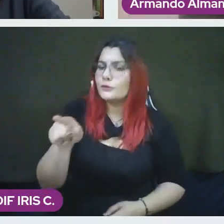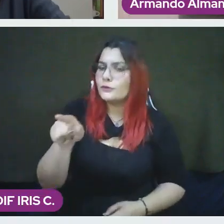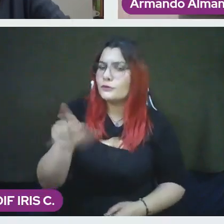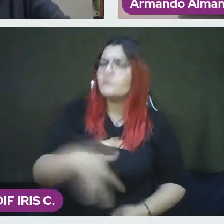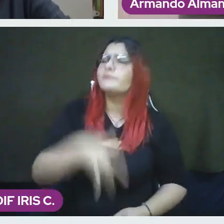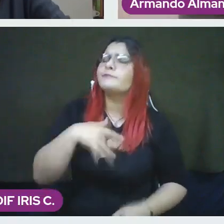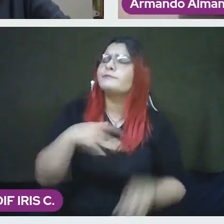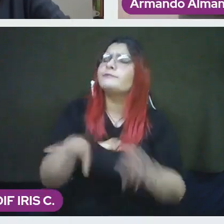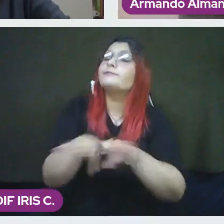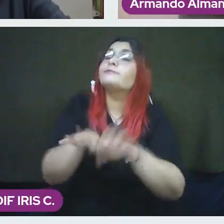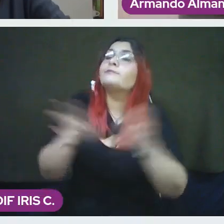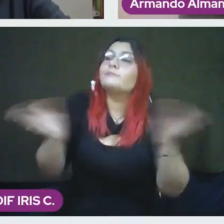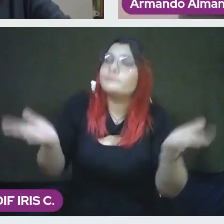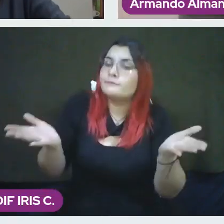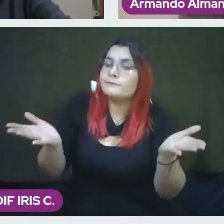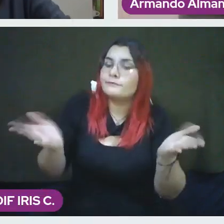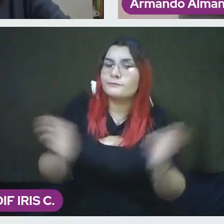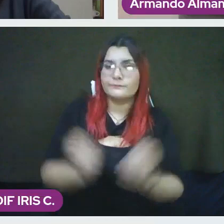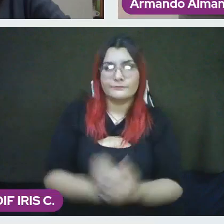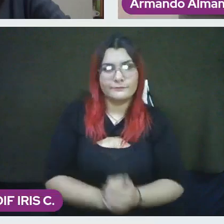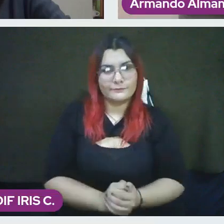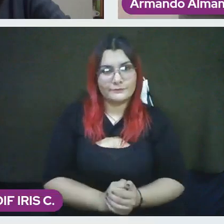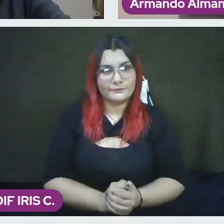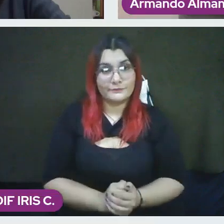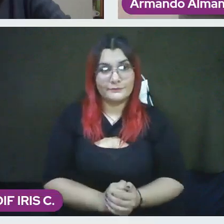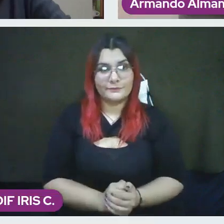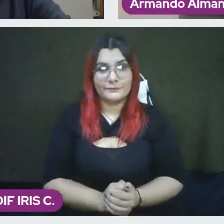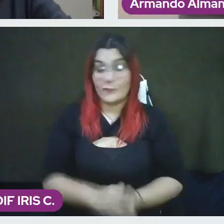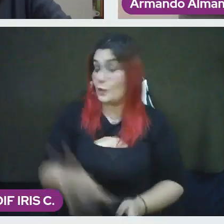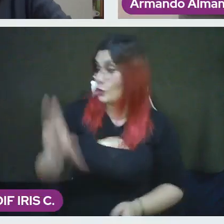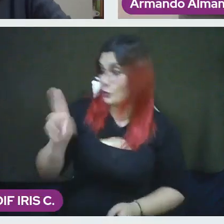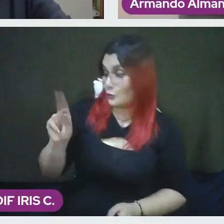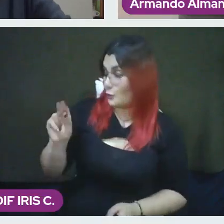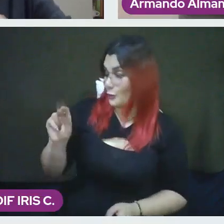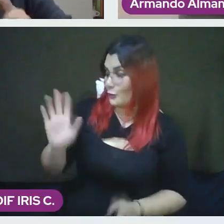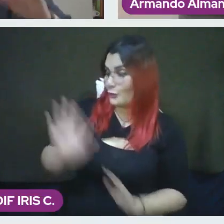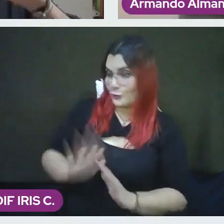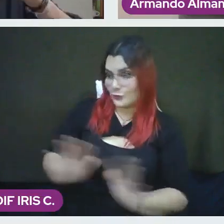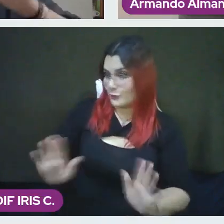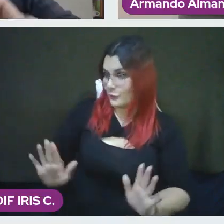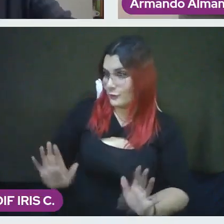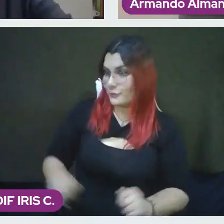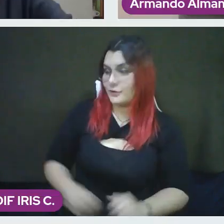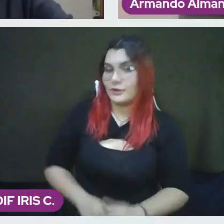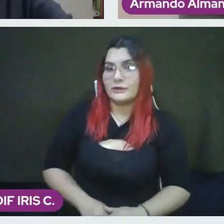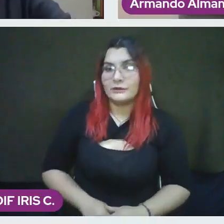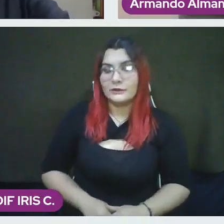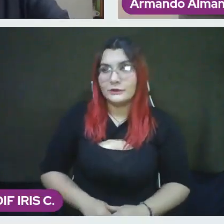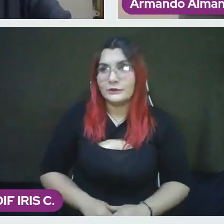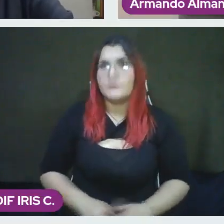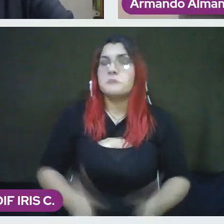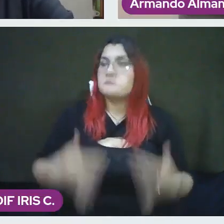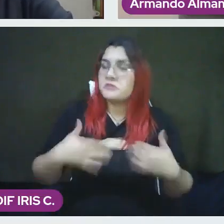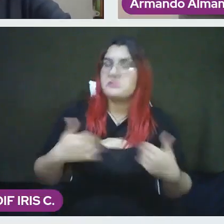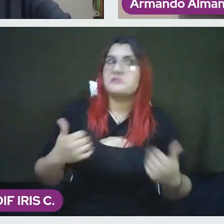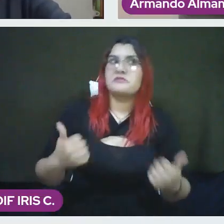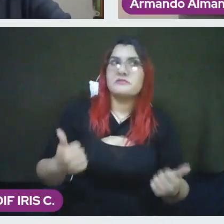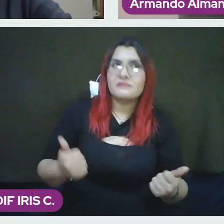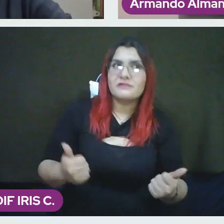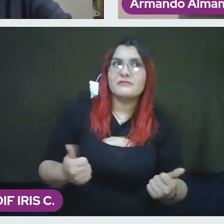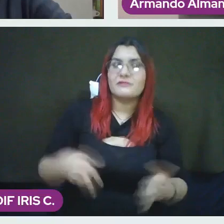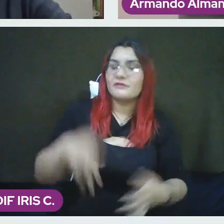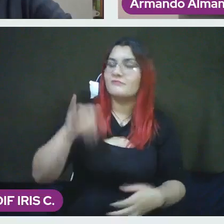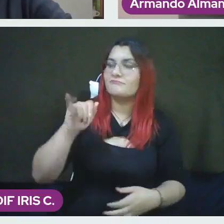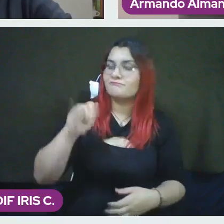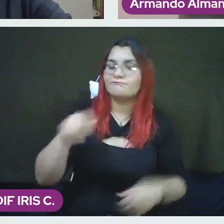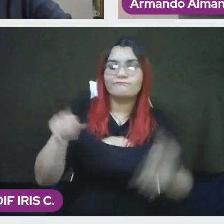Perdón, ¿iba a decir algo, Anabel? No, estoy, de verdad que no había hecho esa como reflexión y totalmente cambia